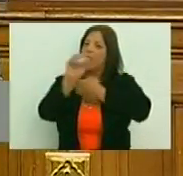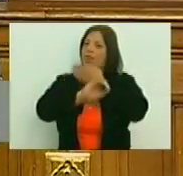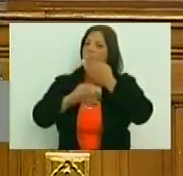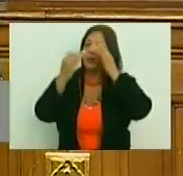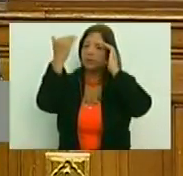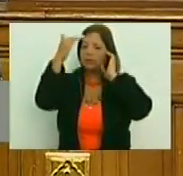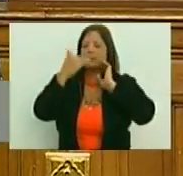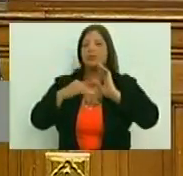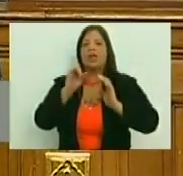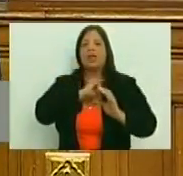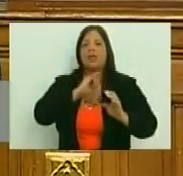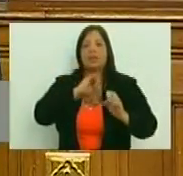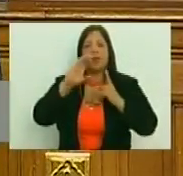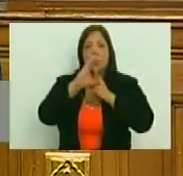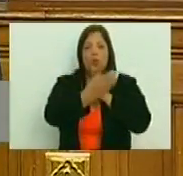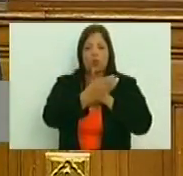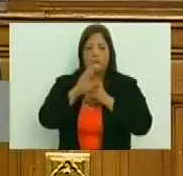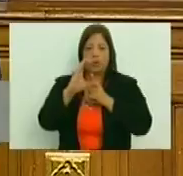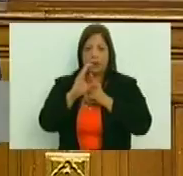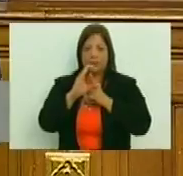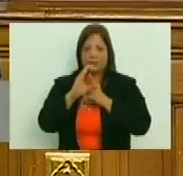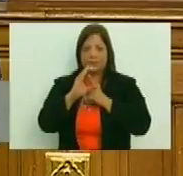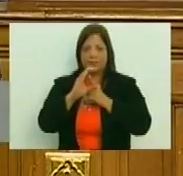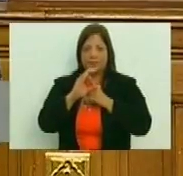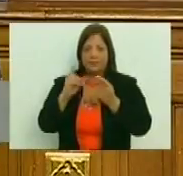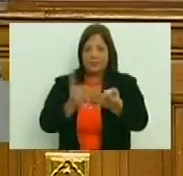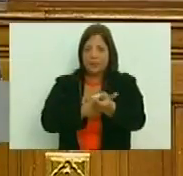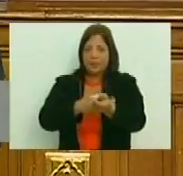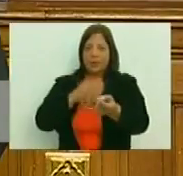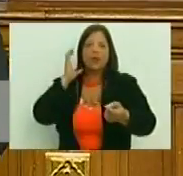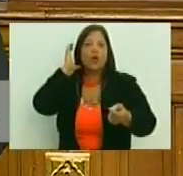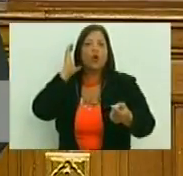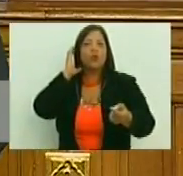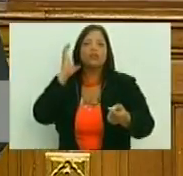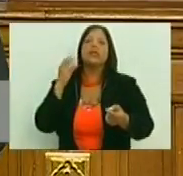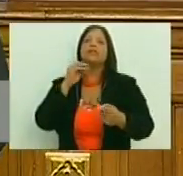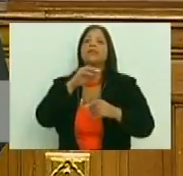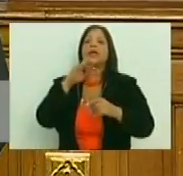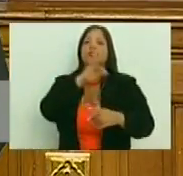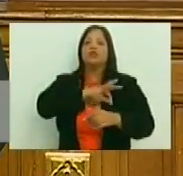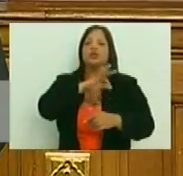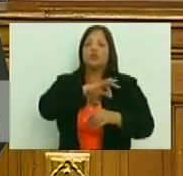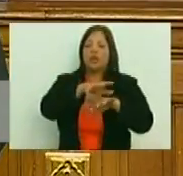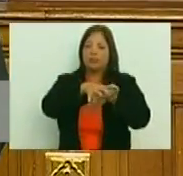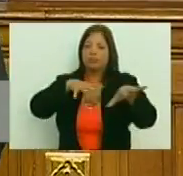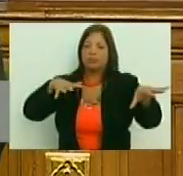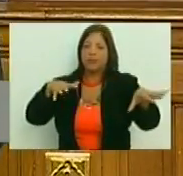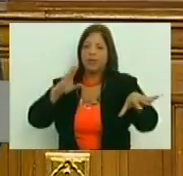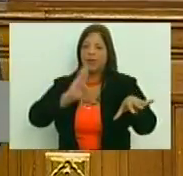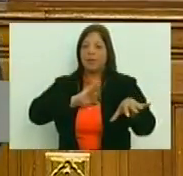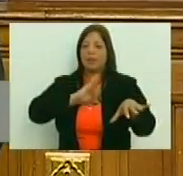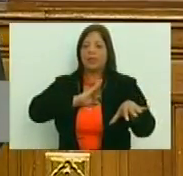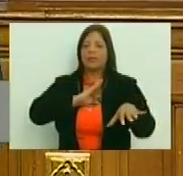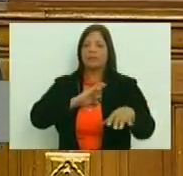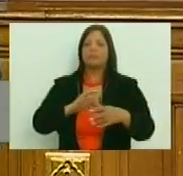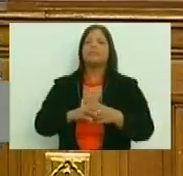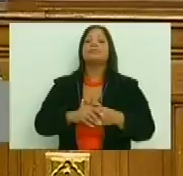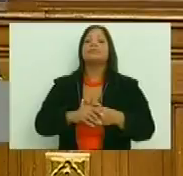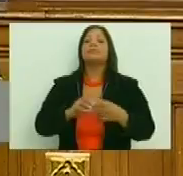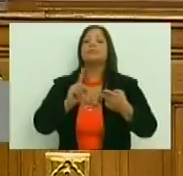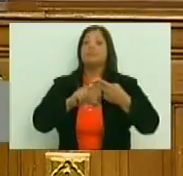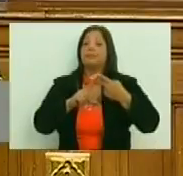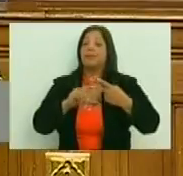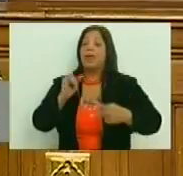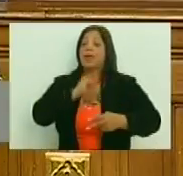consecuencialmente la identidad cultural que se hermana en la conciencia social y el sentido de pertenencia, considerando que